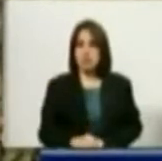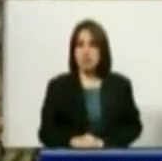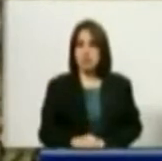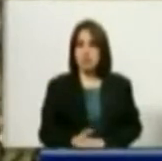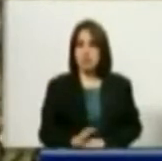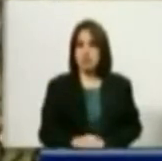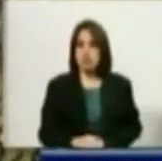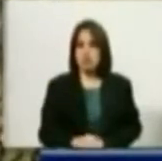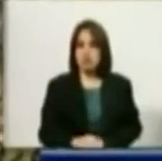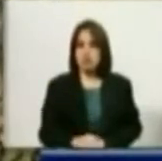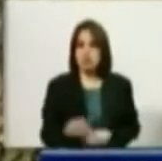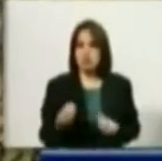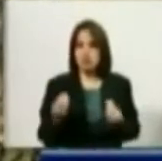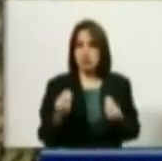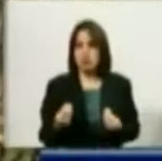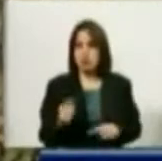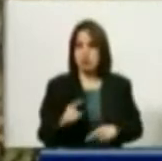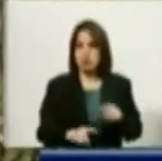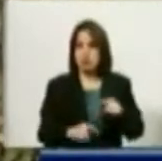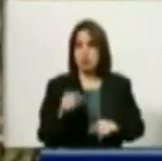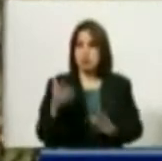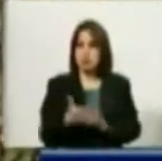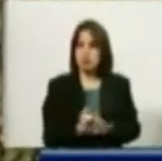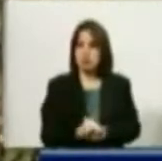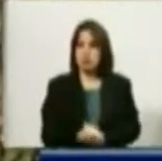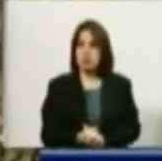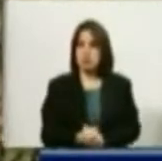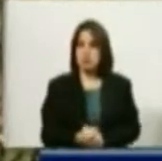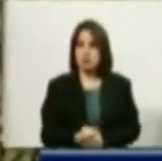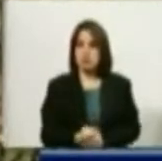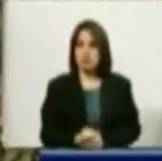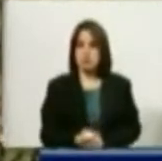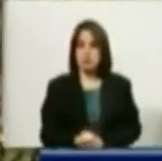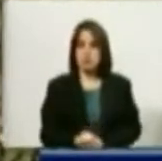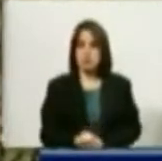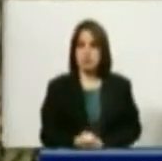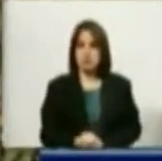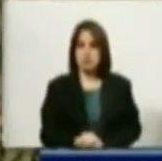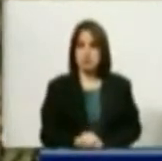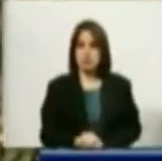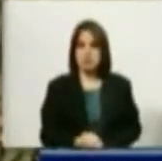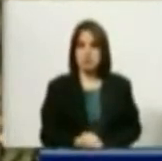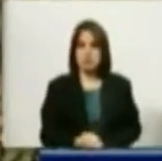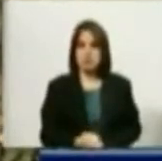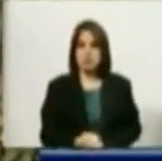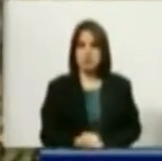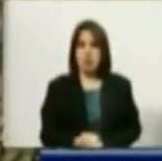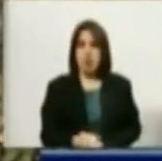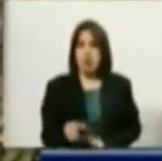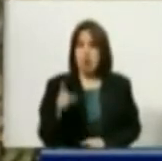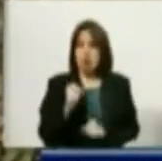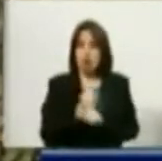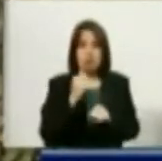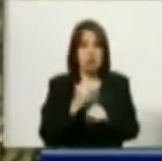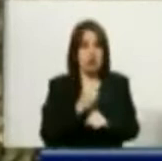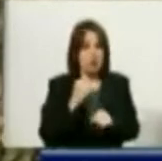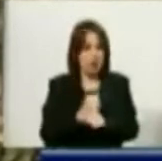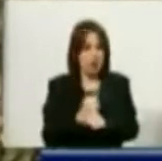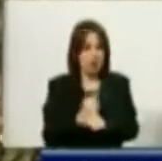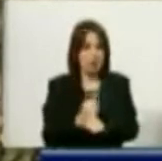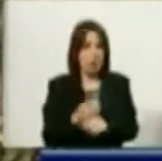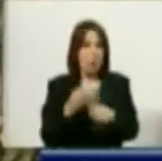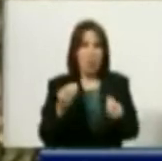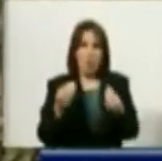en América que tenía sus amigos ya los que trabajaron sin haberse creado